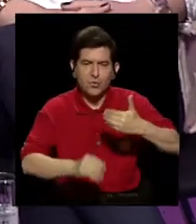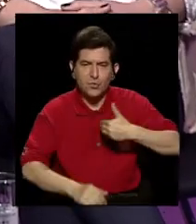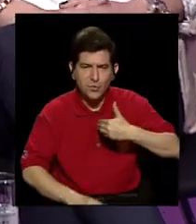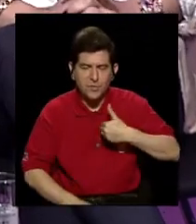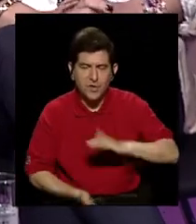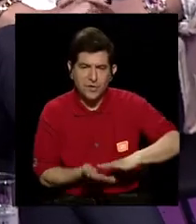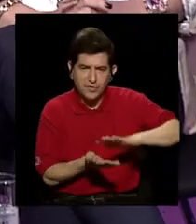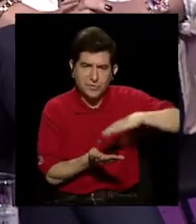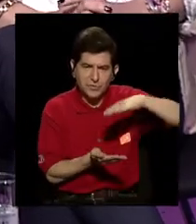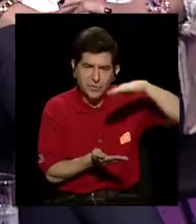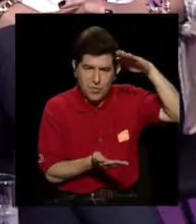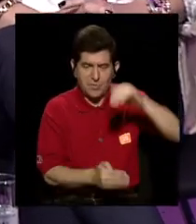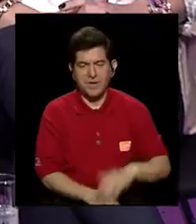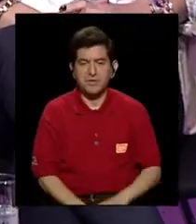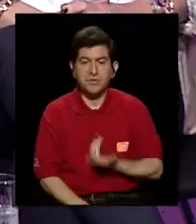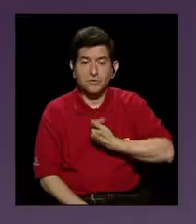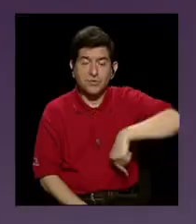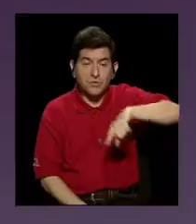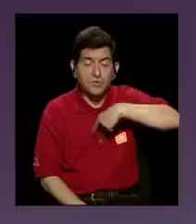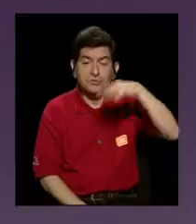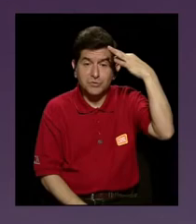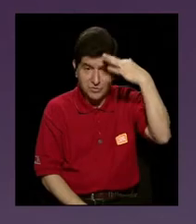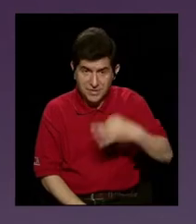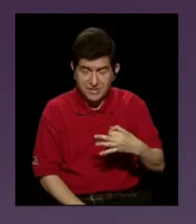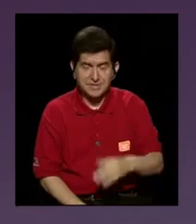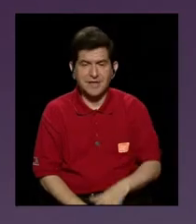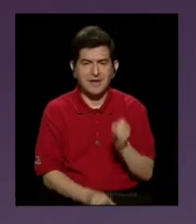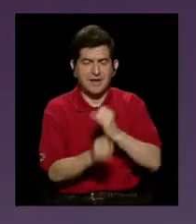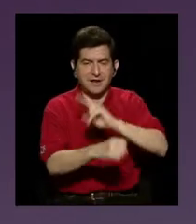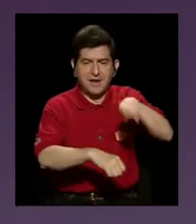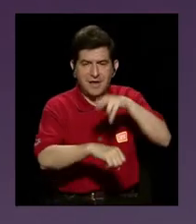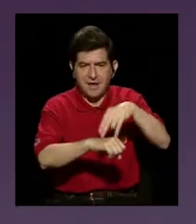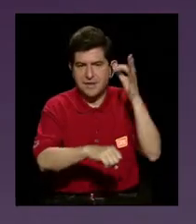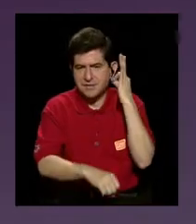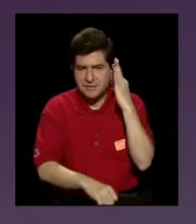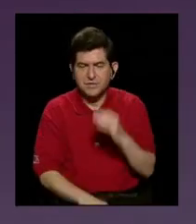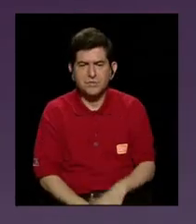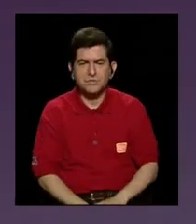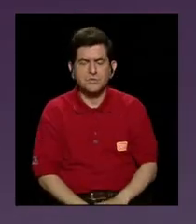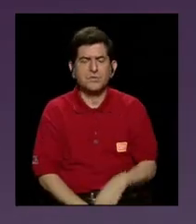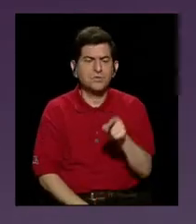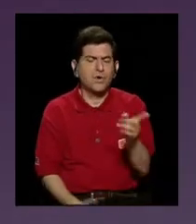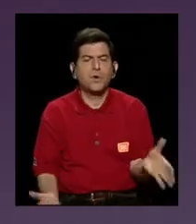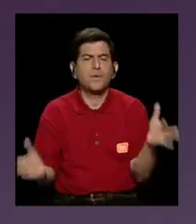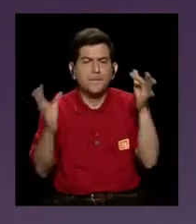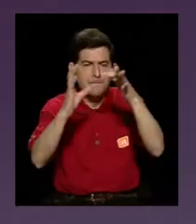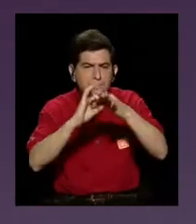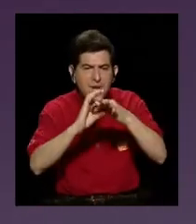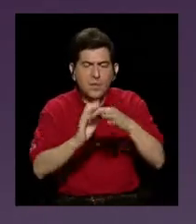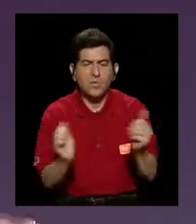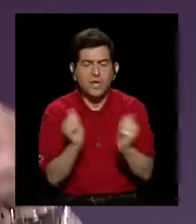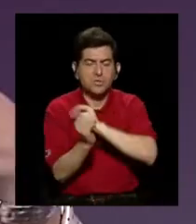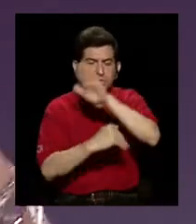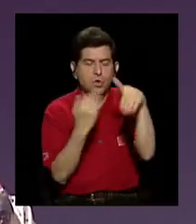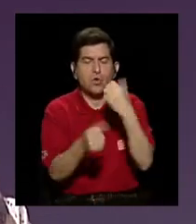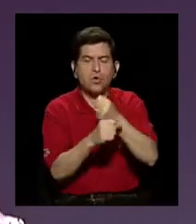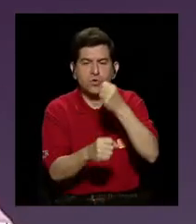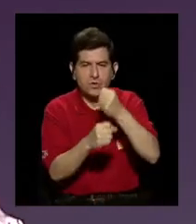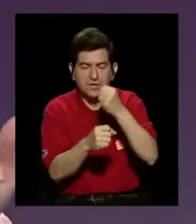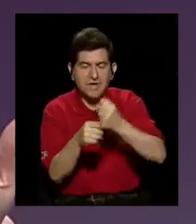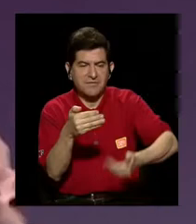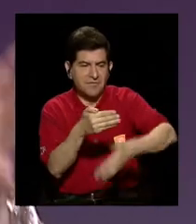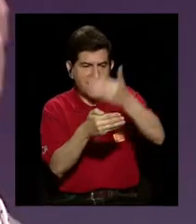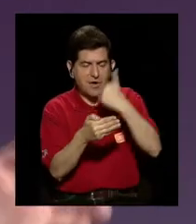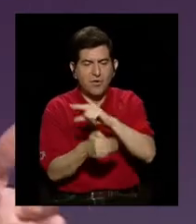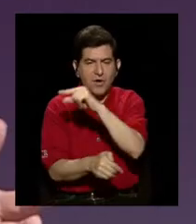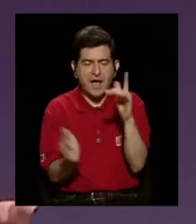los datos que tenemos sí es un aumento. Nosotras creemos desde el INAMU que tiene que ver y que está vinculado también con todo el